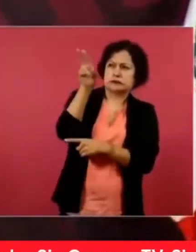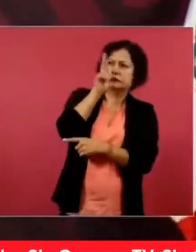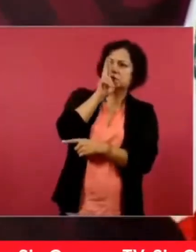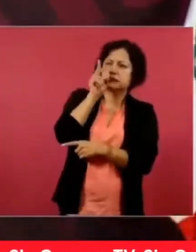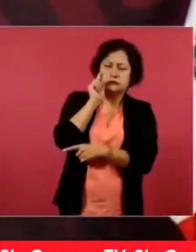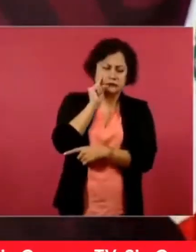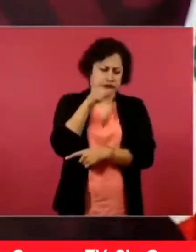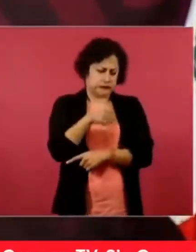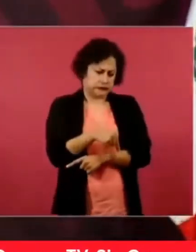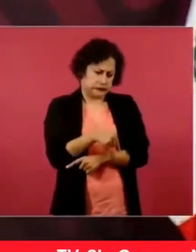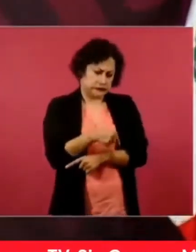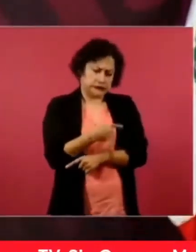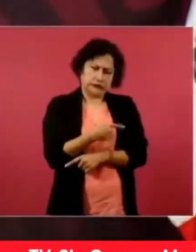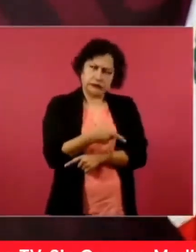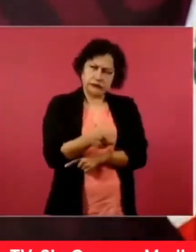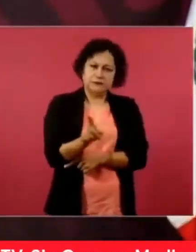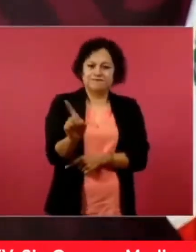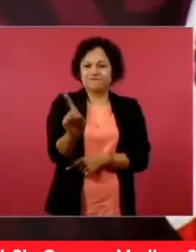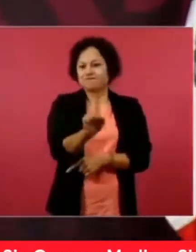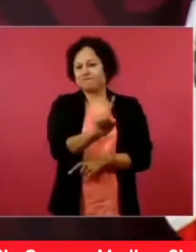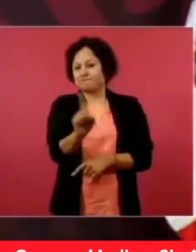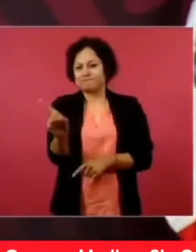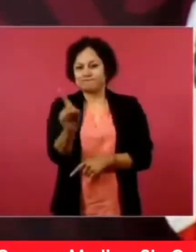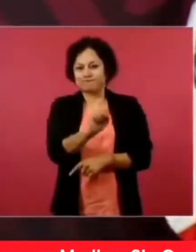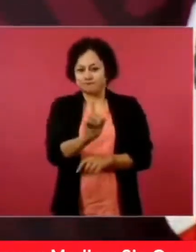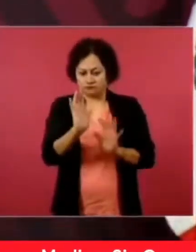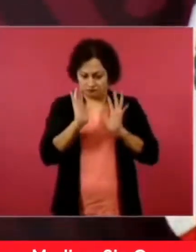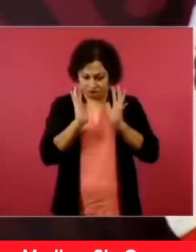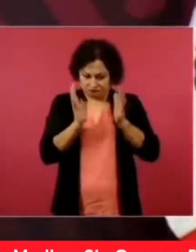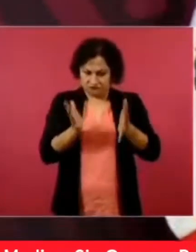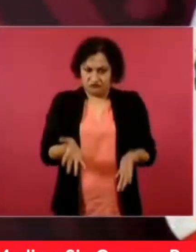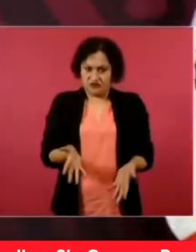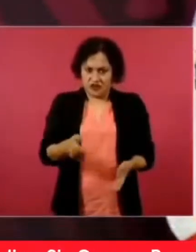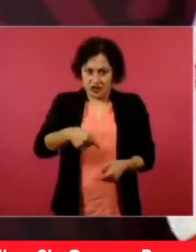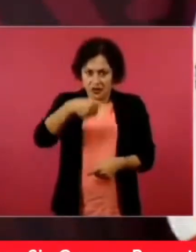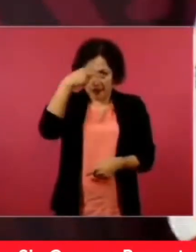está dando ejemplos a nivel mundial.